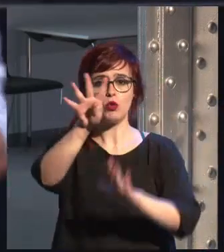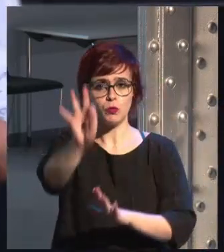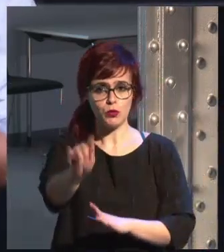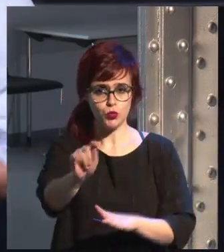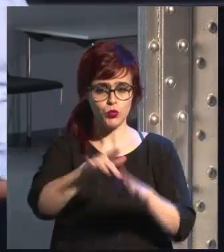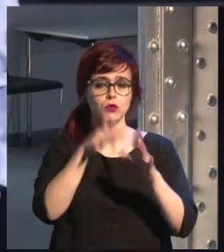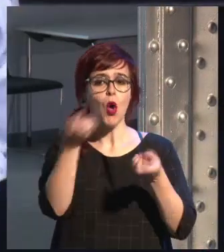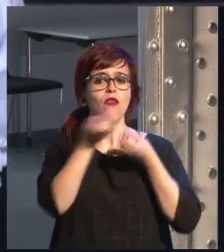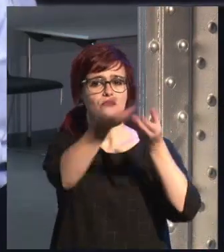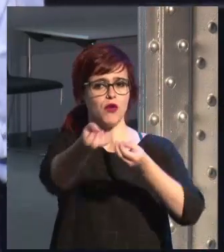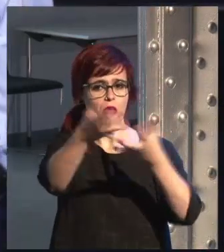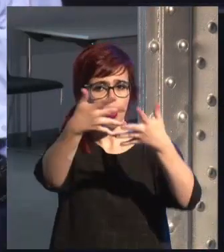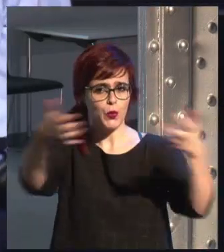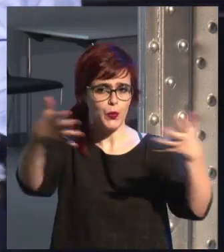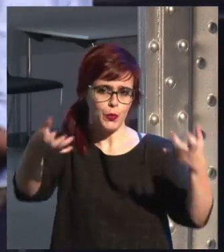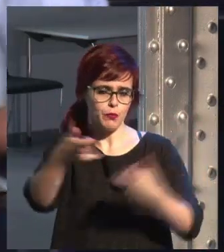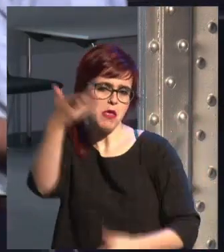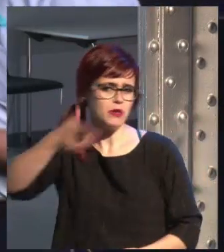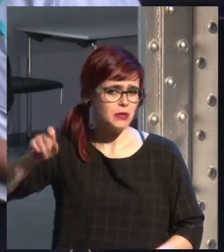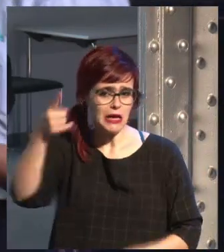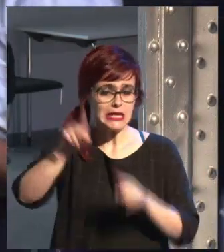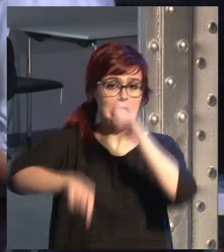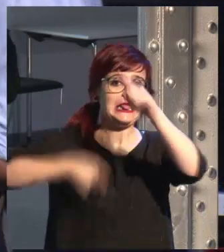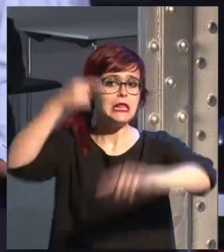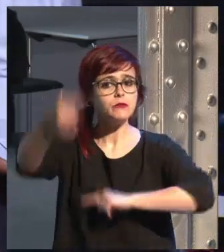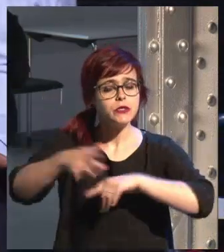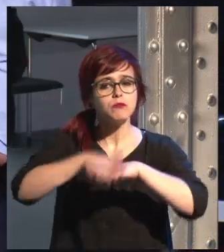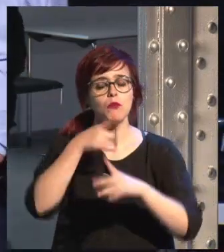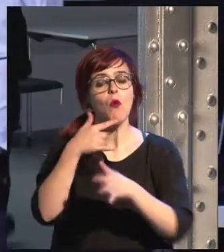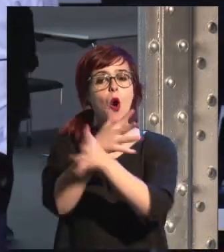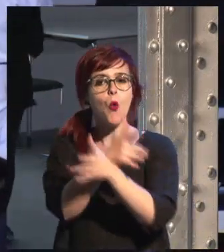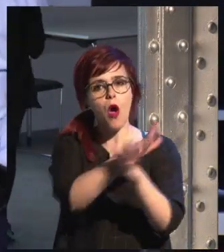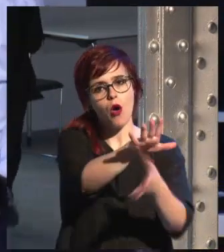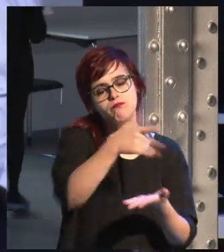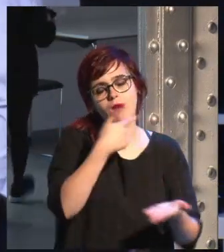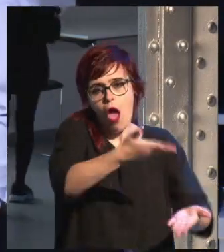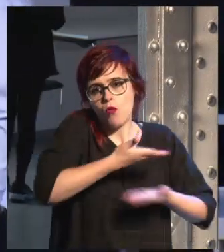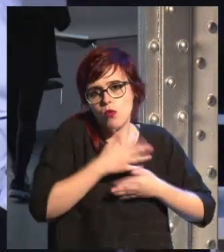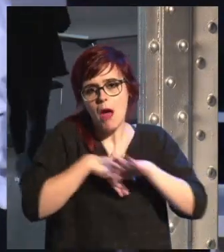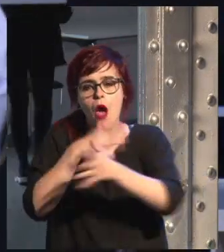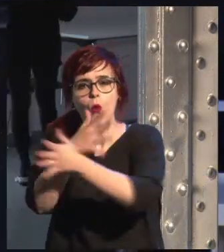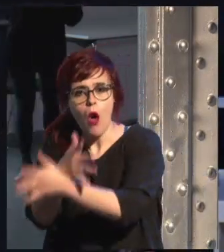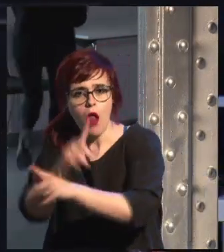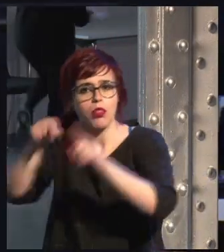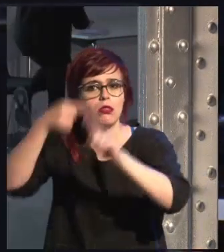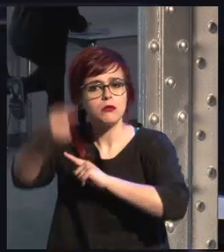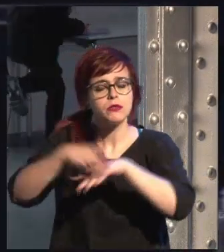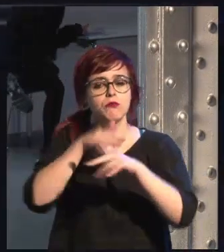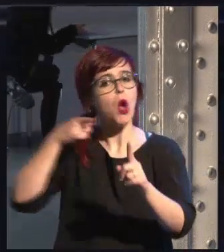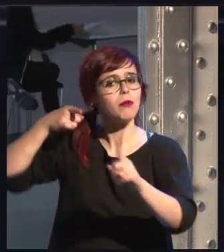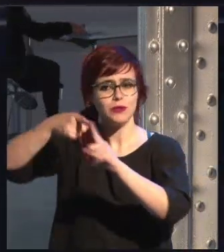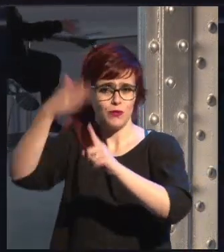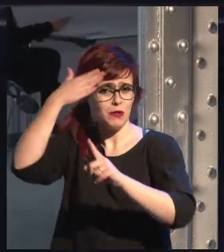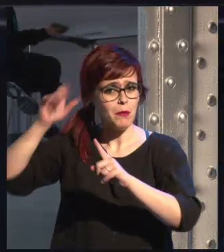que les importa la información imprescindible, que luego les va a ayudar a desarrollar el juego. Y está especialmente diseñado o orientado